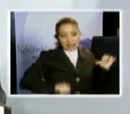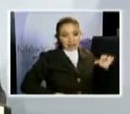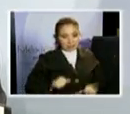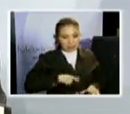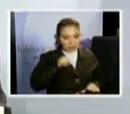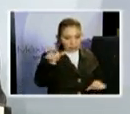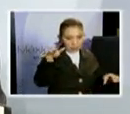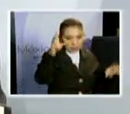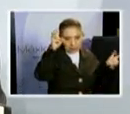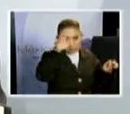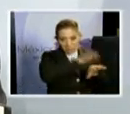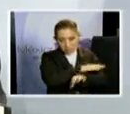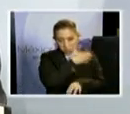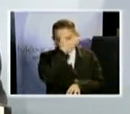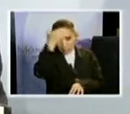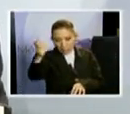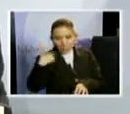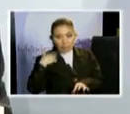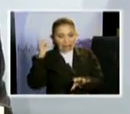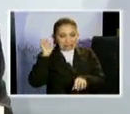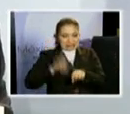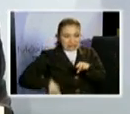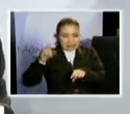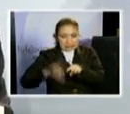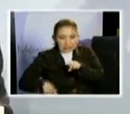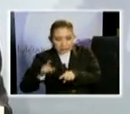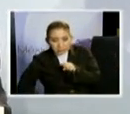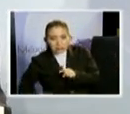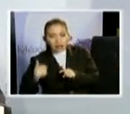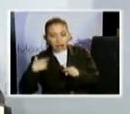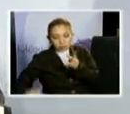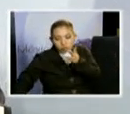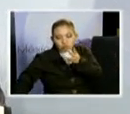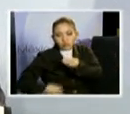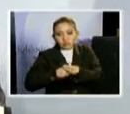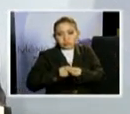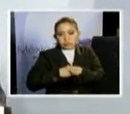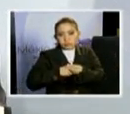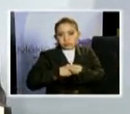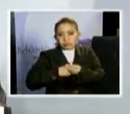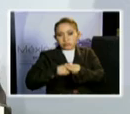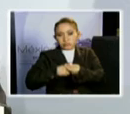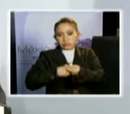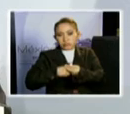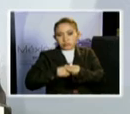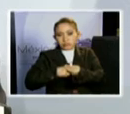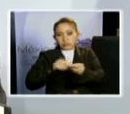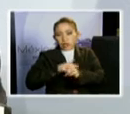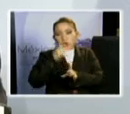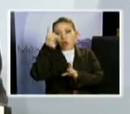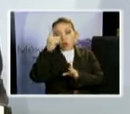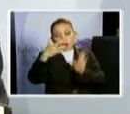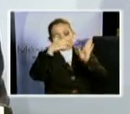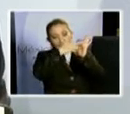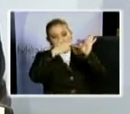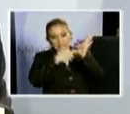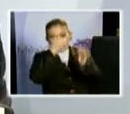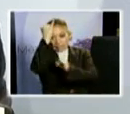de combate al cambio climático se complementaría, por tanto, de un instrumento